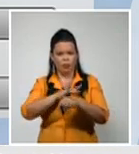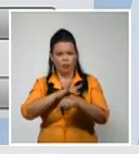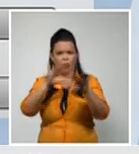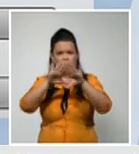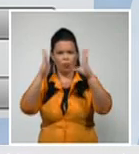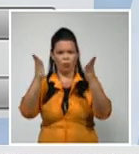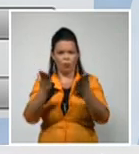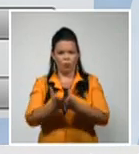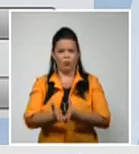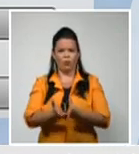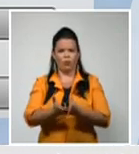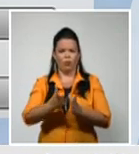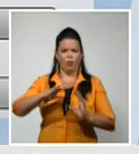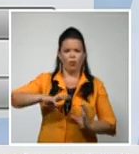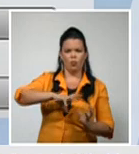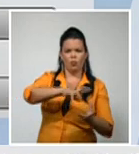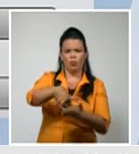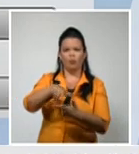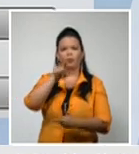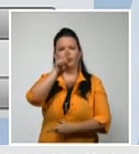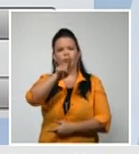alcanza los